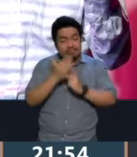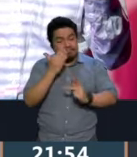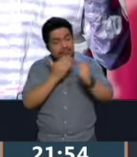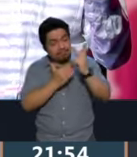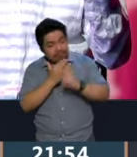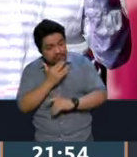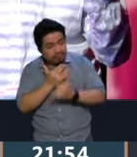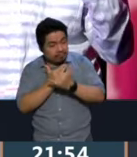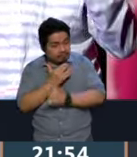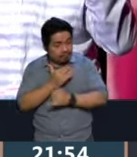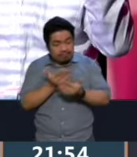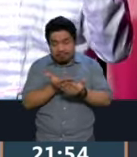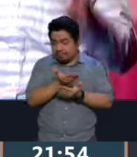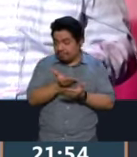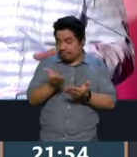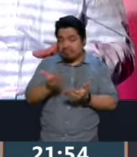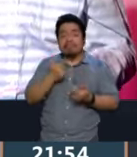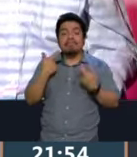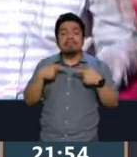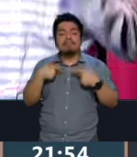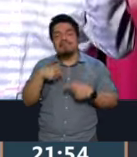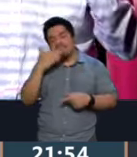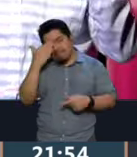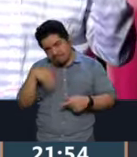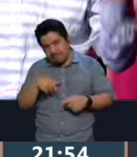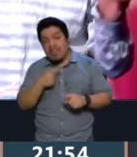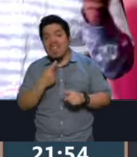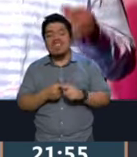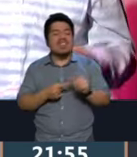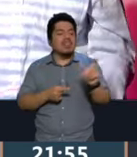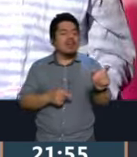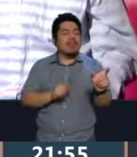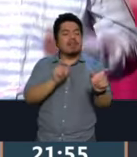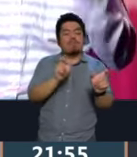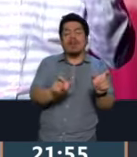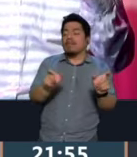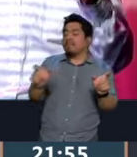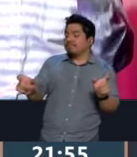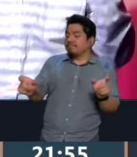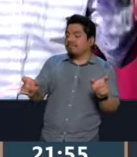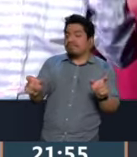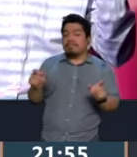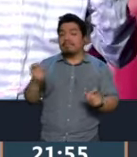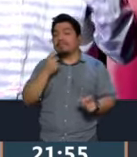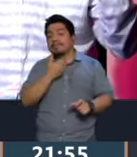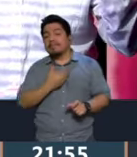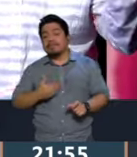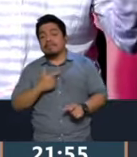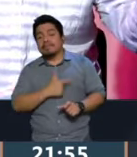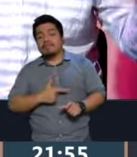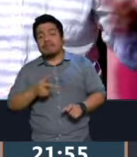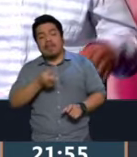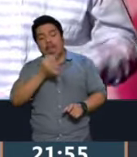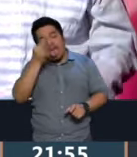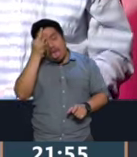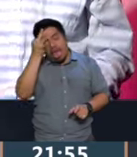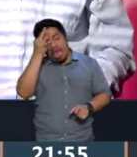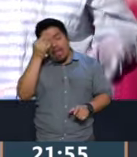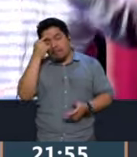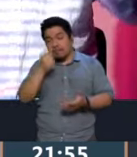proyecto representa cada quien. La gente sabe quiénes son cada quien. Me gusta mucho una frase del presidente que dice que tonto es aquel que el pueblo es